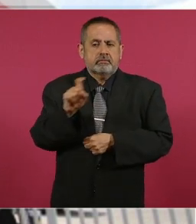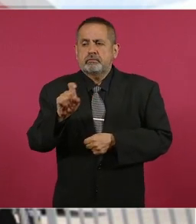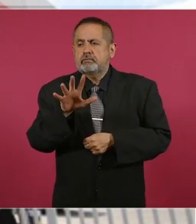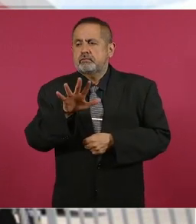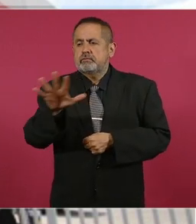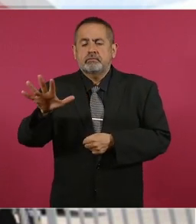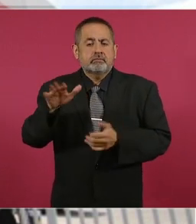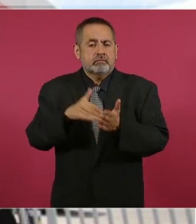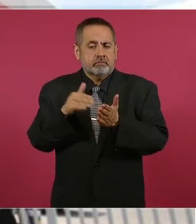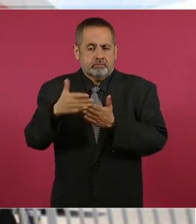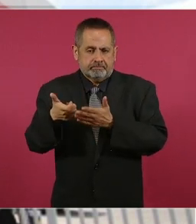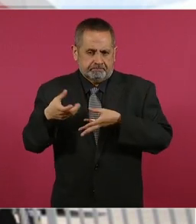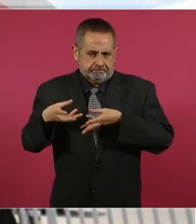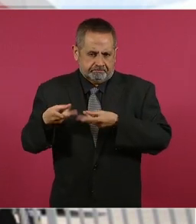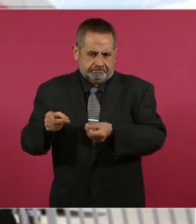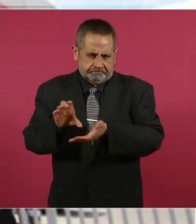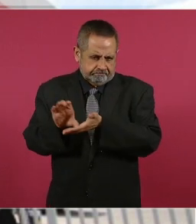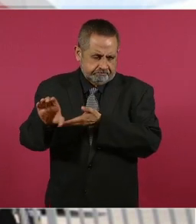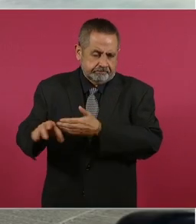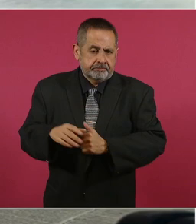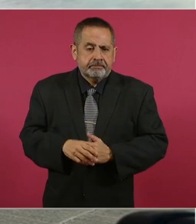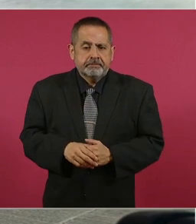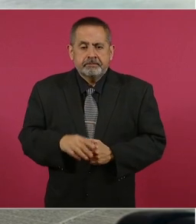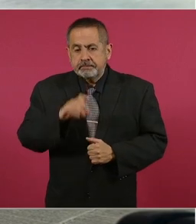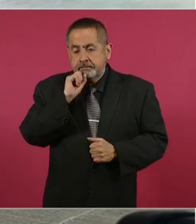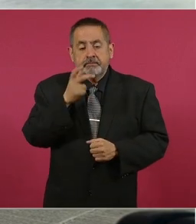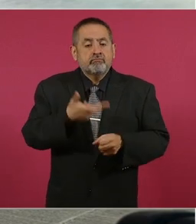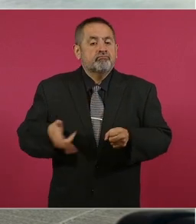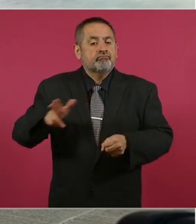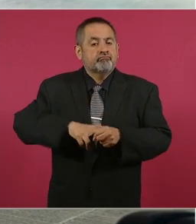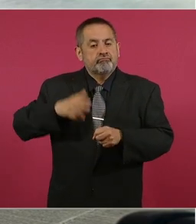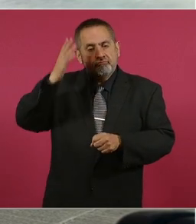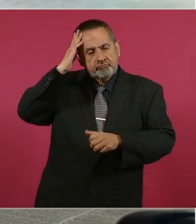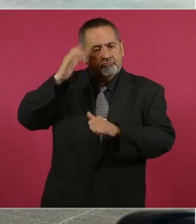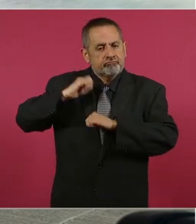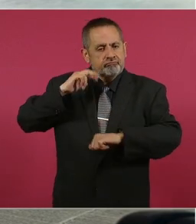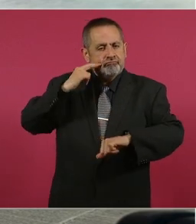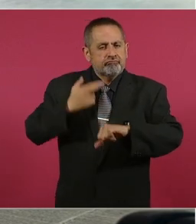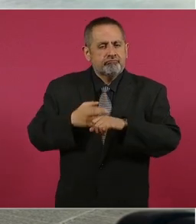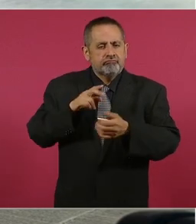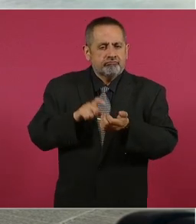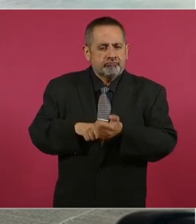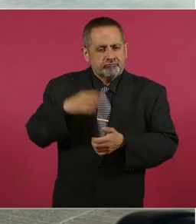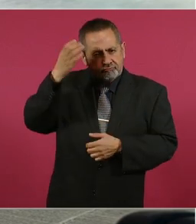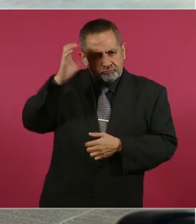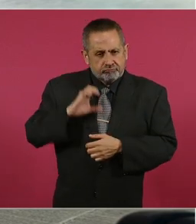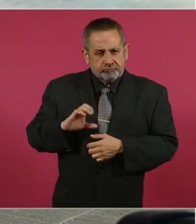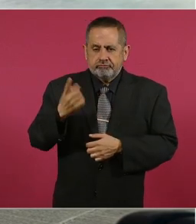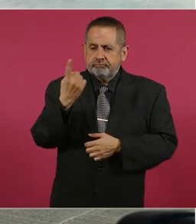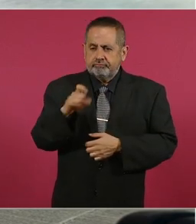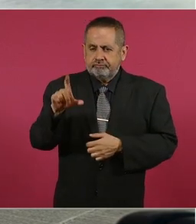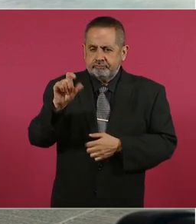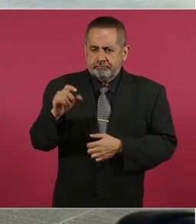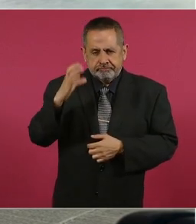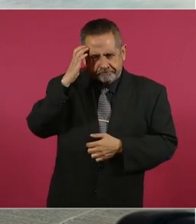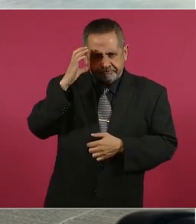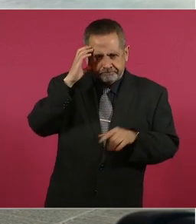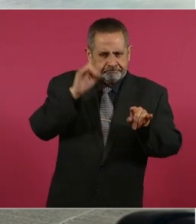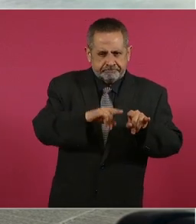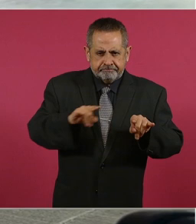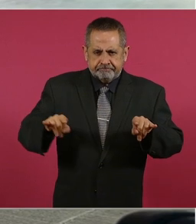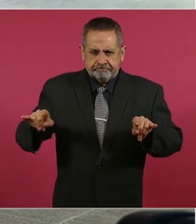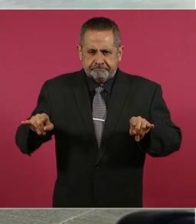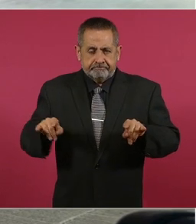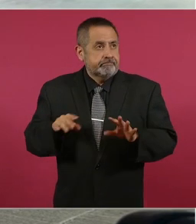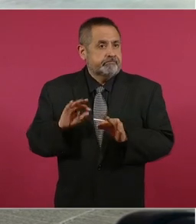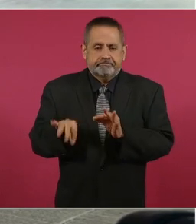pesos. La siguiente, también el Hospital General de Culiacán, de 120 camas que se concluyó y se está, ya